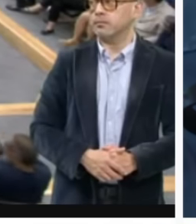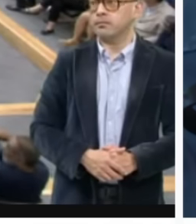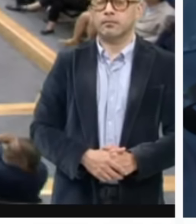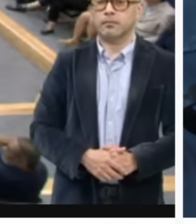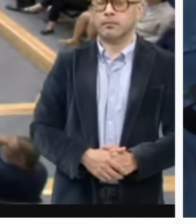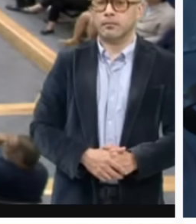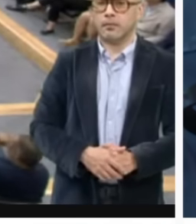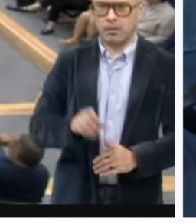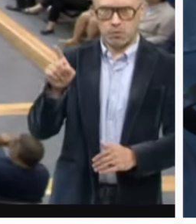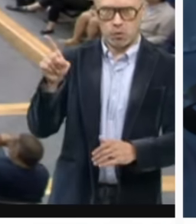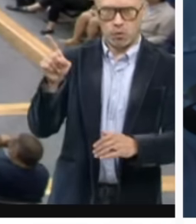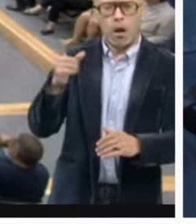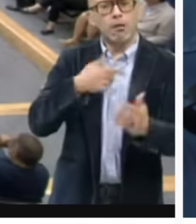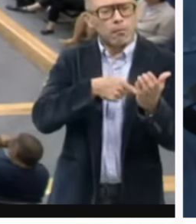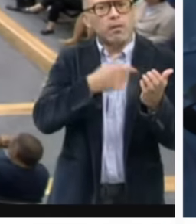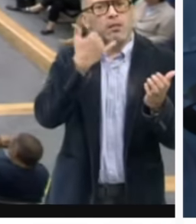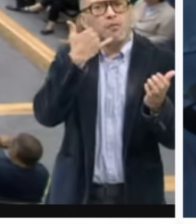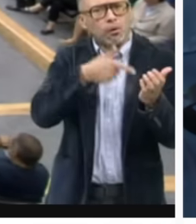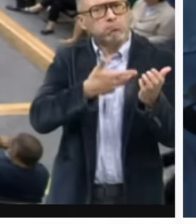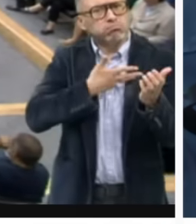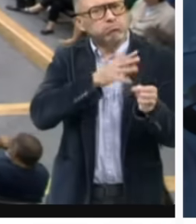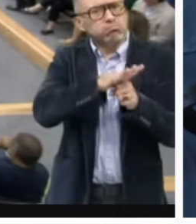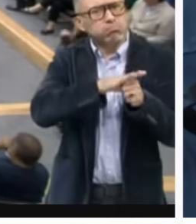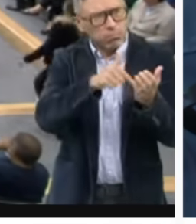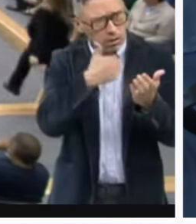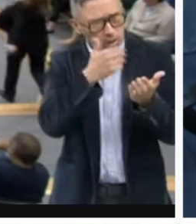Lo traigo en el teléfono, ¿se los paso? Sí.